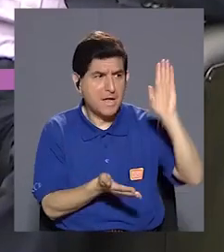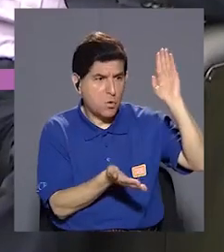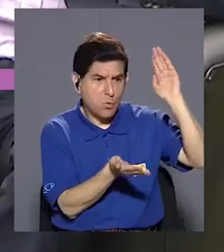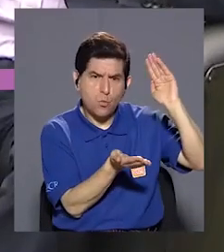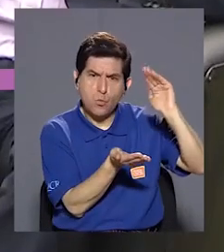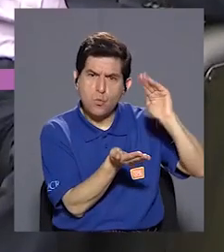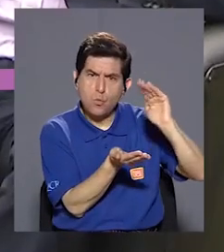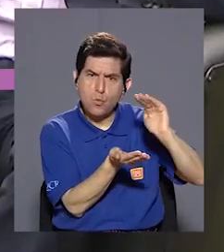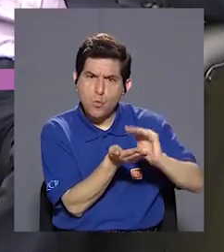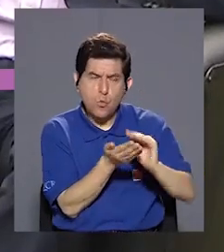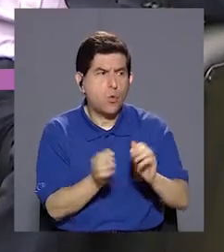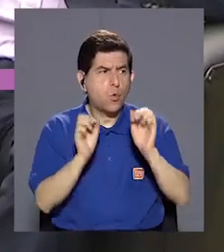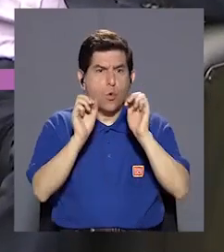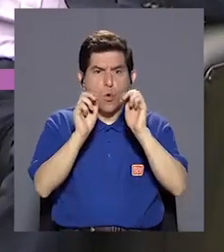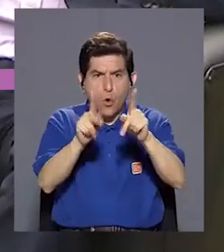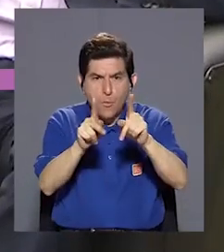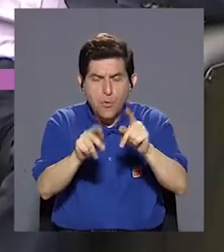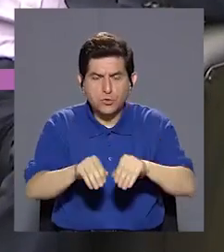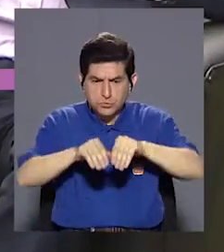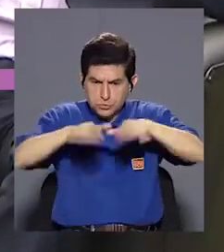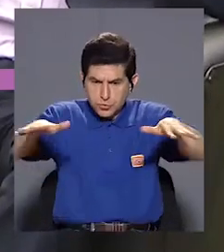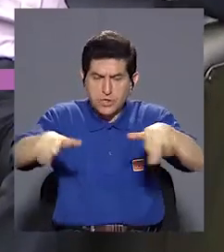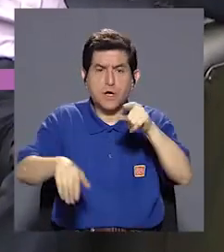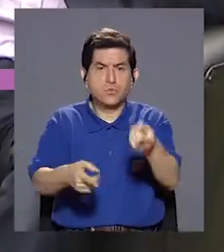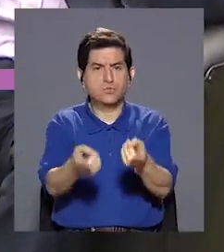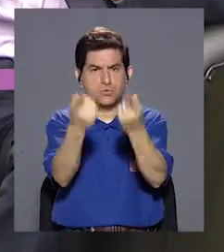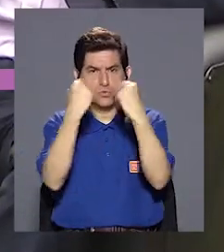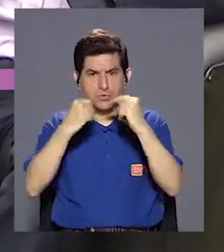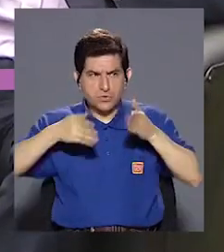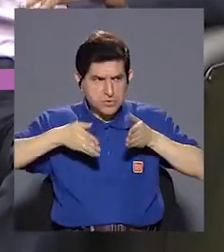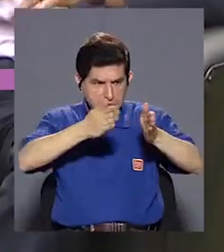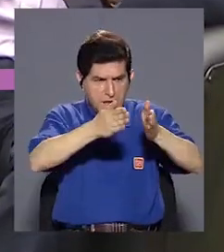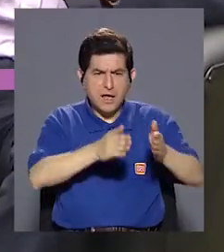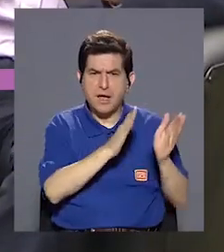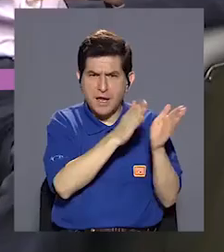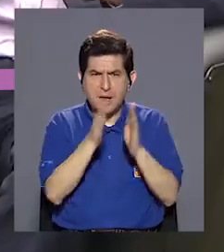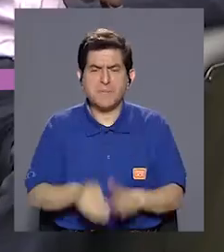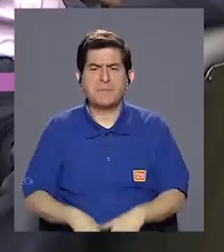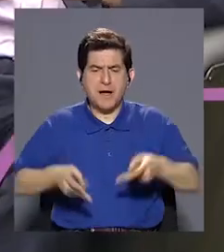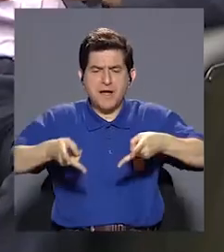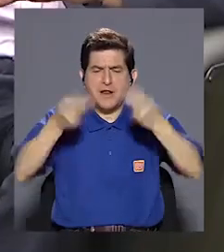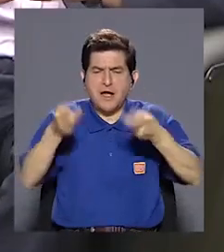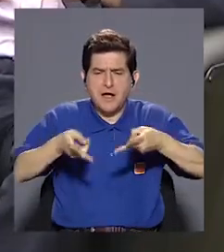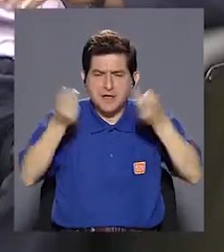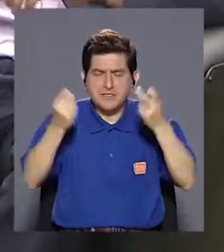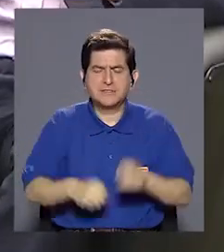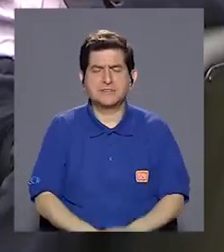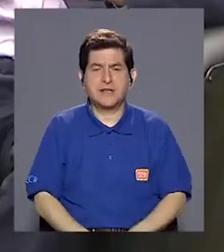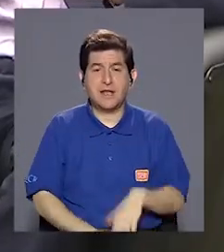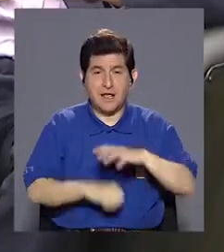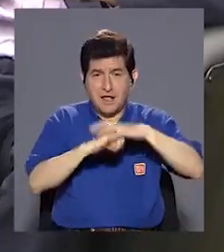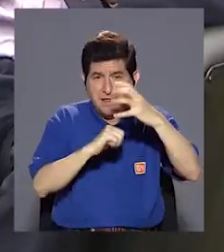está minimizando muchísimo la posible transmisión. Si usted llegó de la calle y se puso a preparar la ensalada, ¿verdad? En la